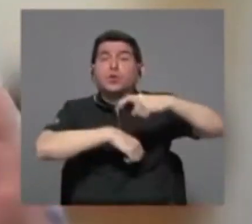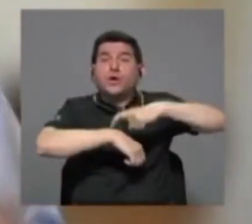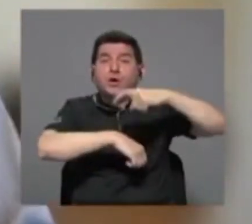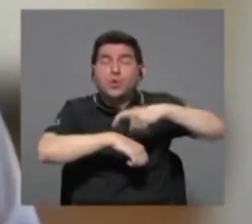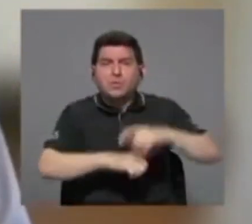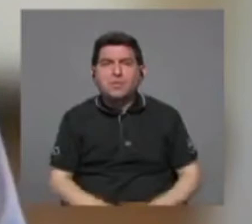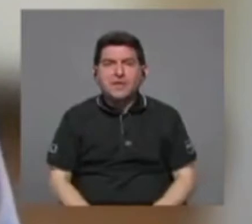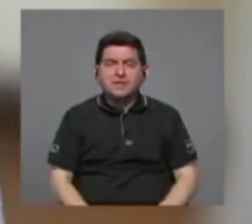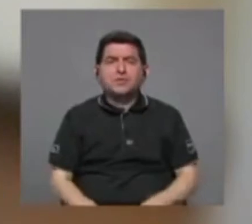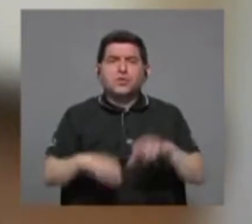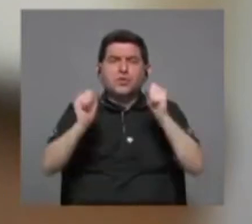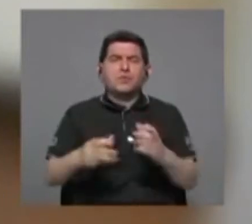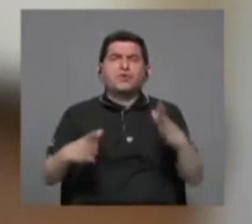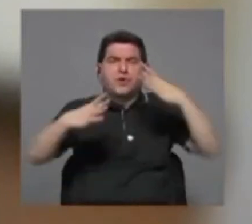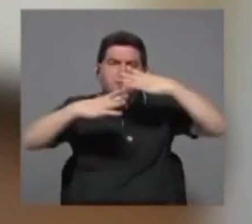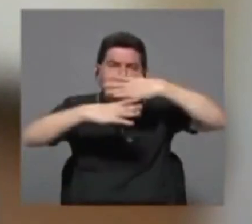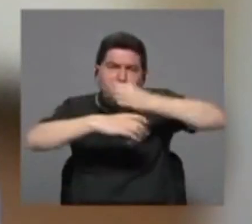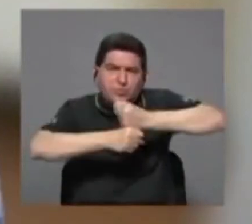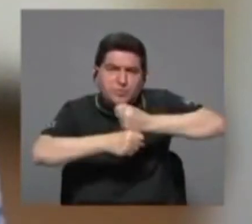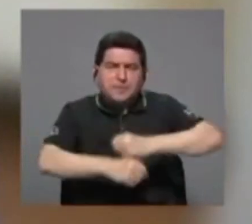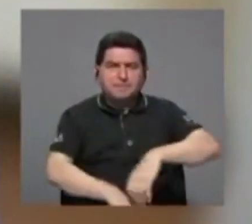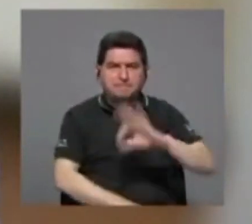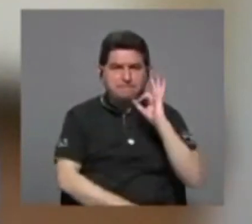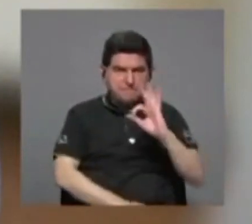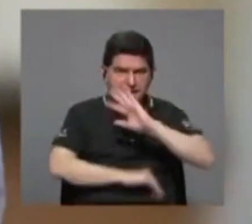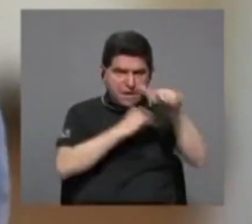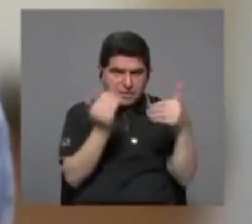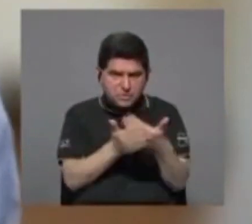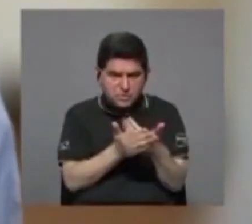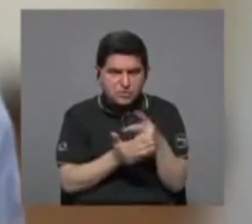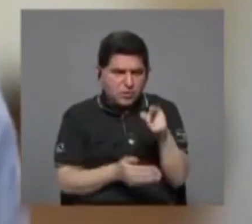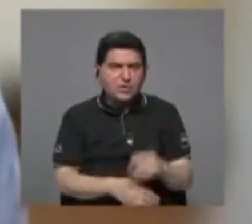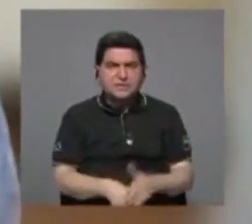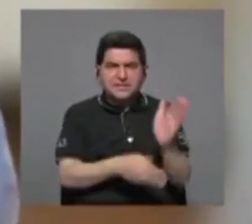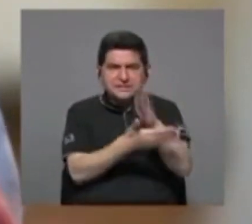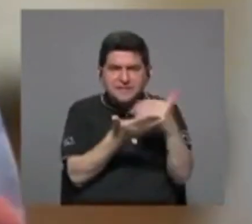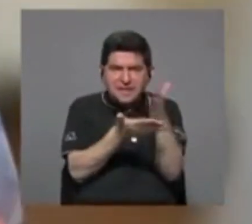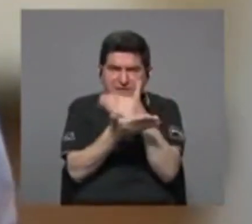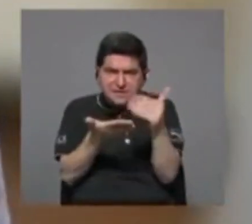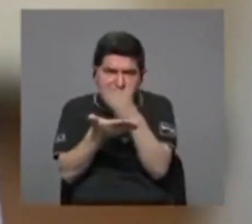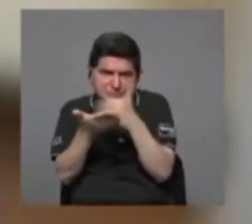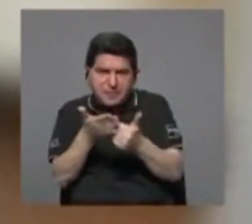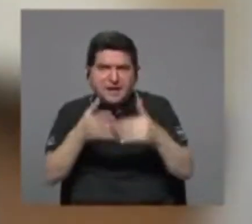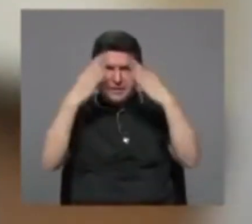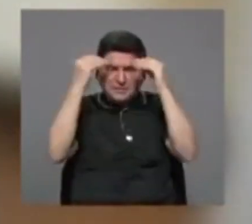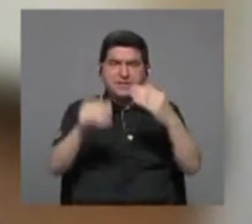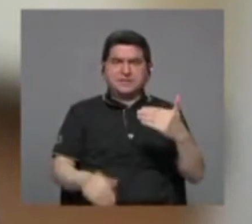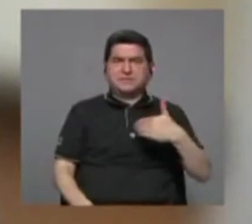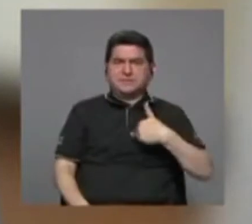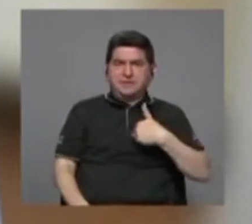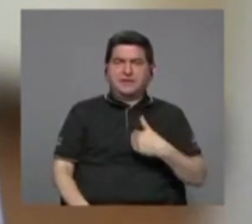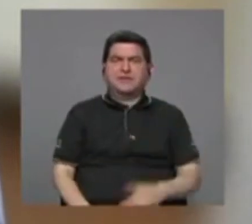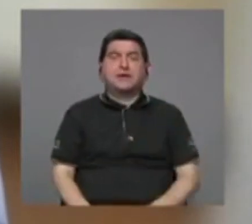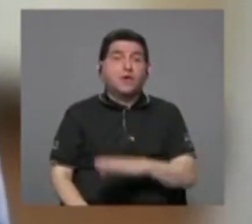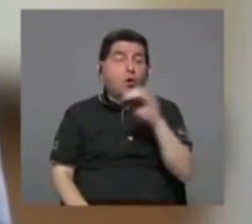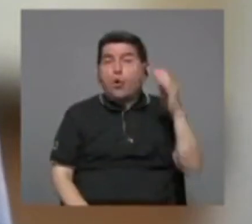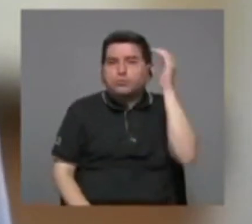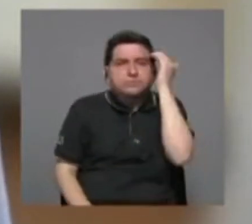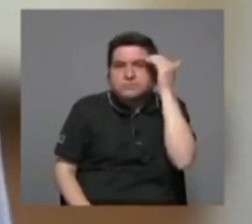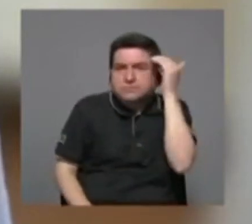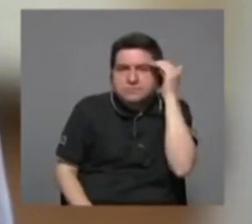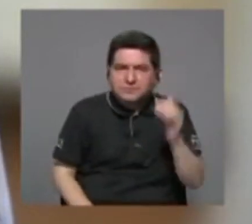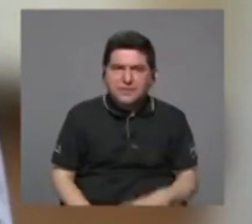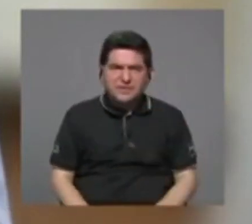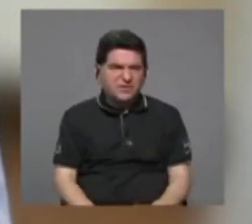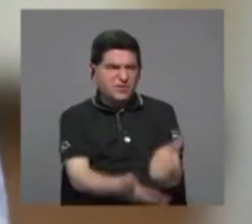de la síntesis, que es, bueno, todos estos nuevos pedazos de información y de conocimiento que tenemos, ¿qué